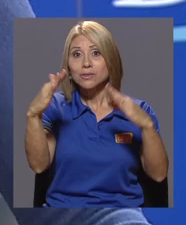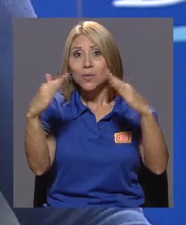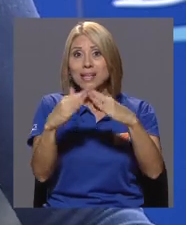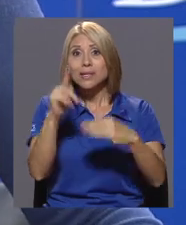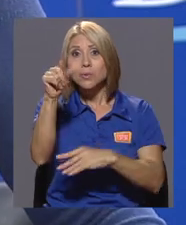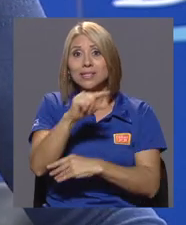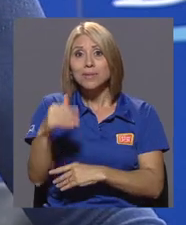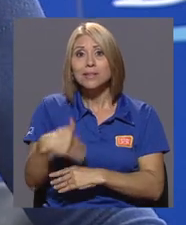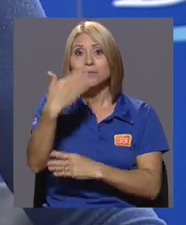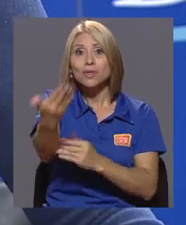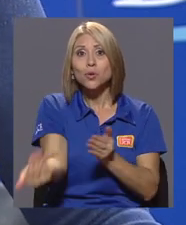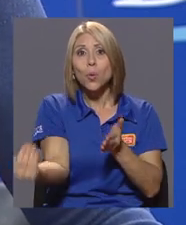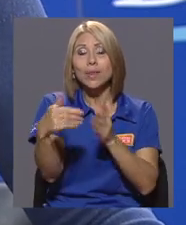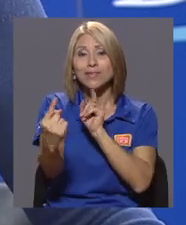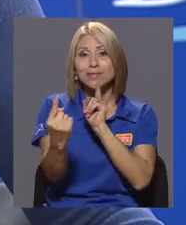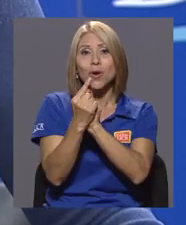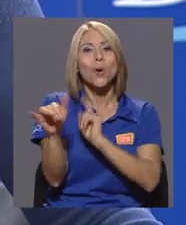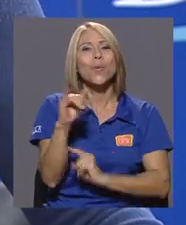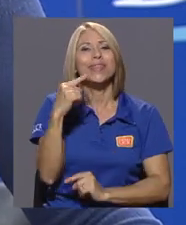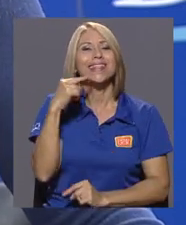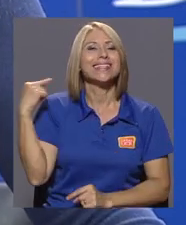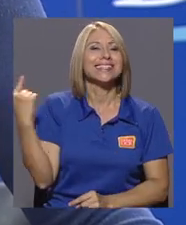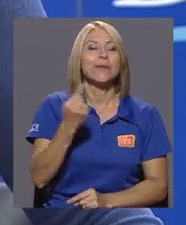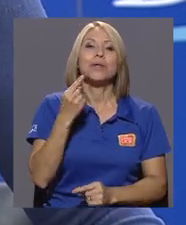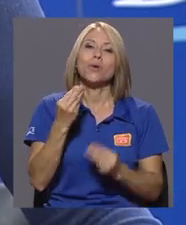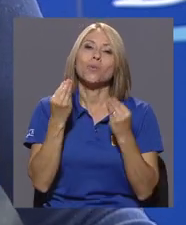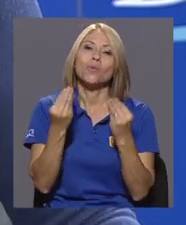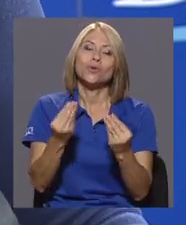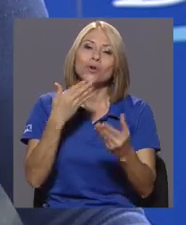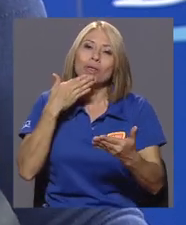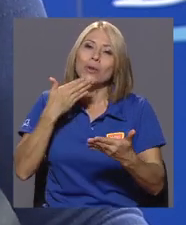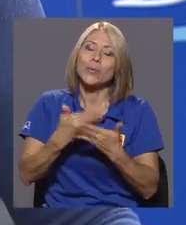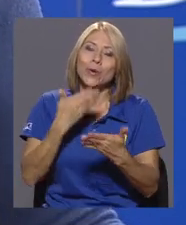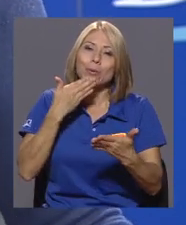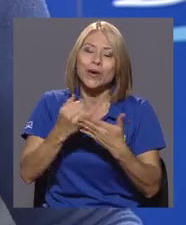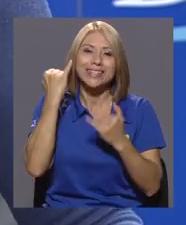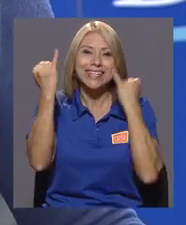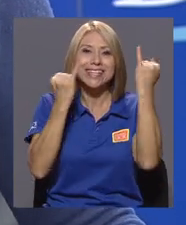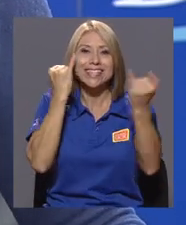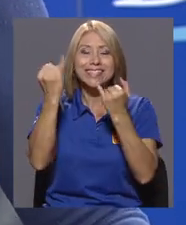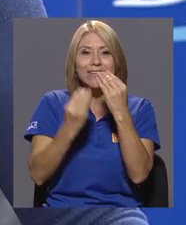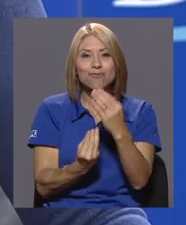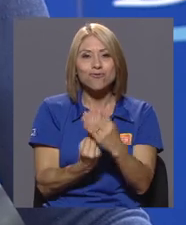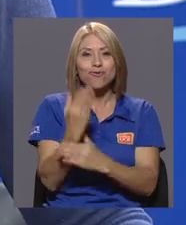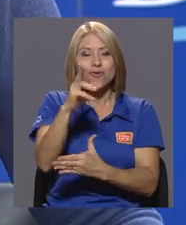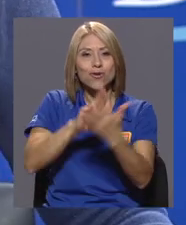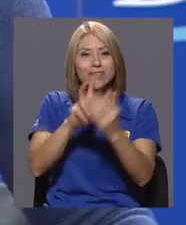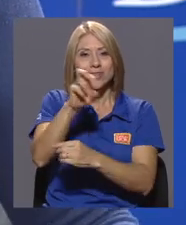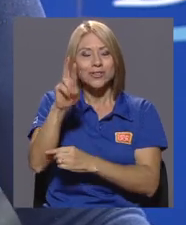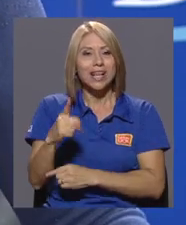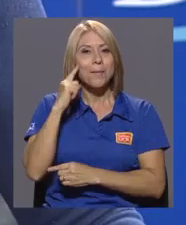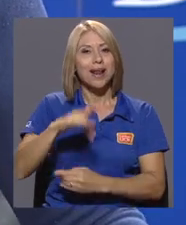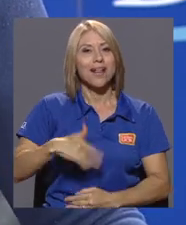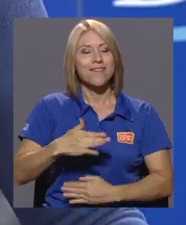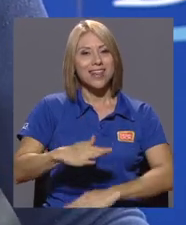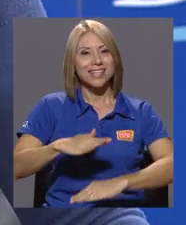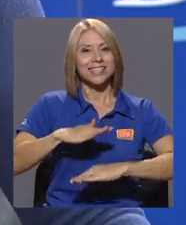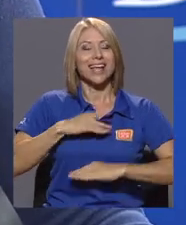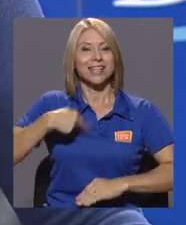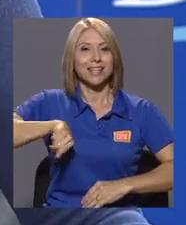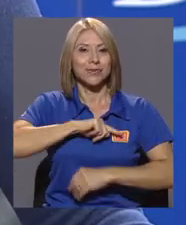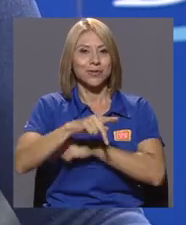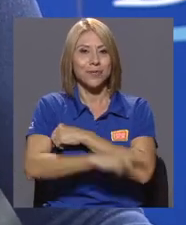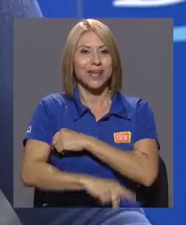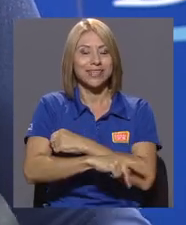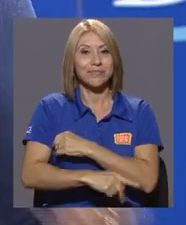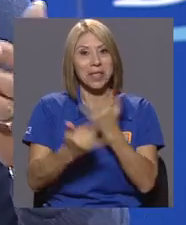casa nos vemos a la vuelta de una semana como les digo siempre con mucho de lo bueno de las buenas iniciativas que se generan desde la universidad de costa rica para el bienestar